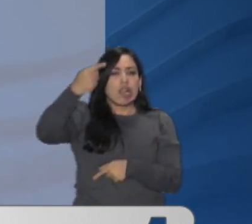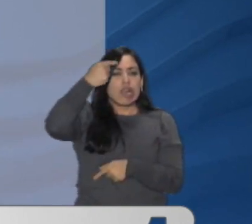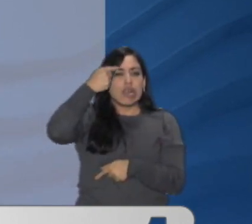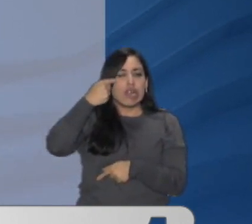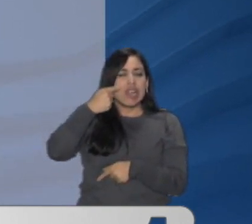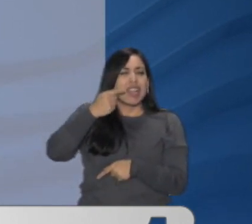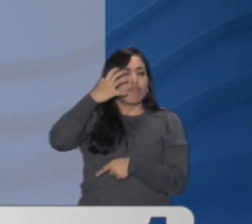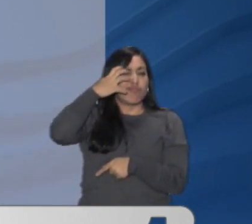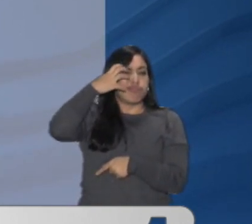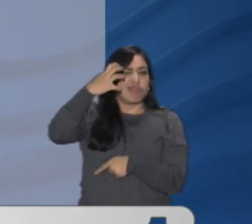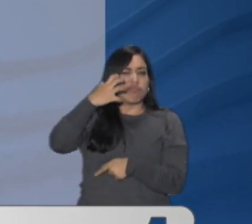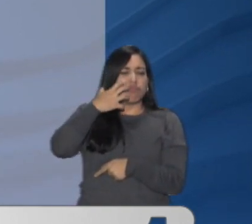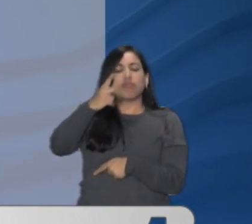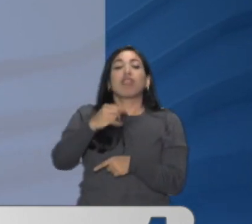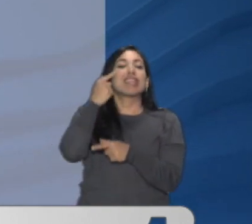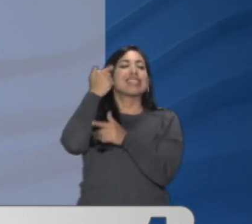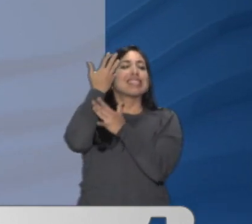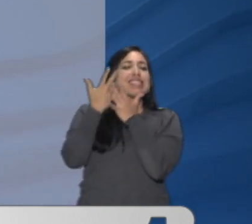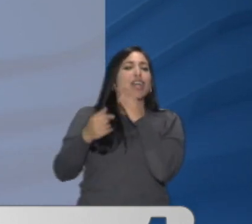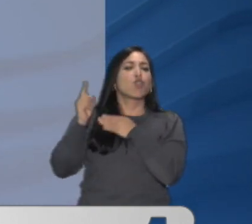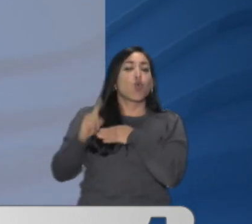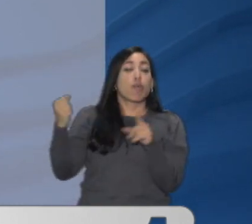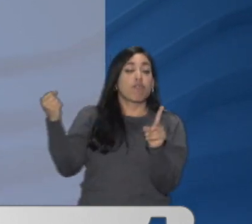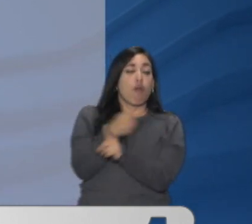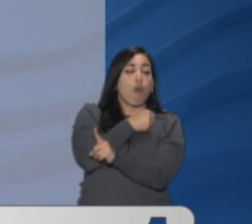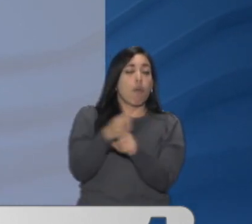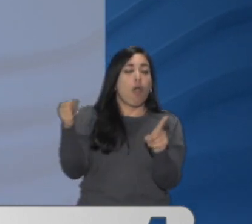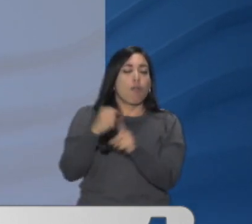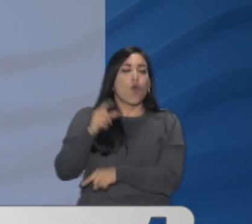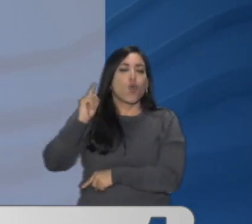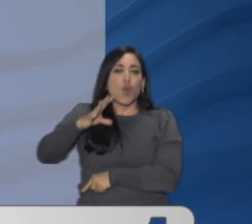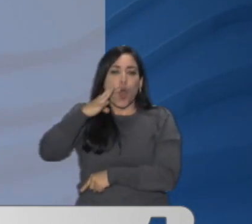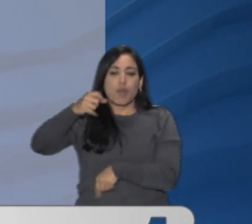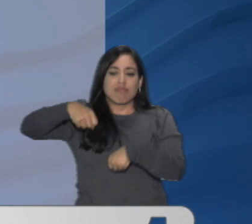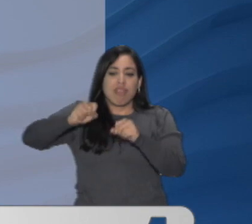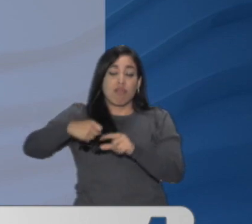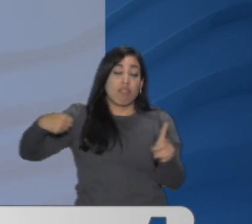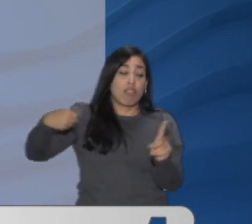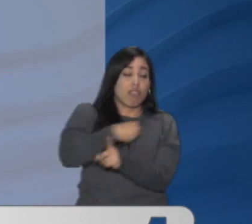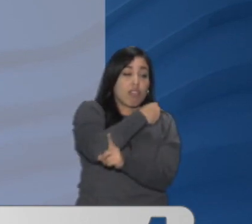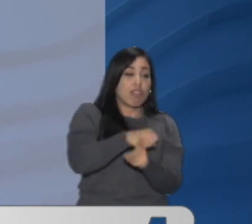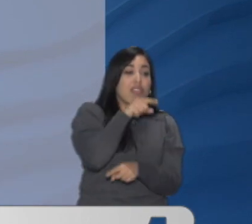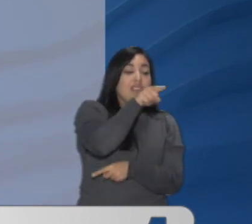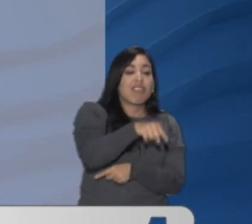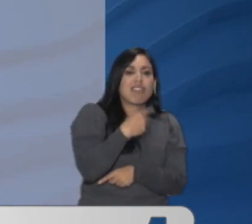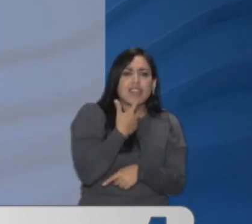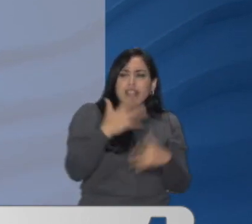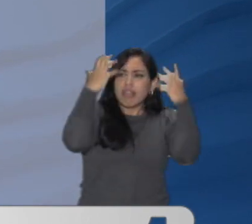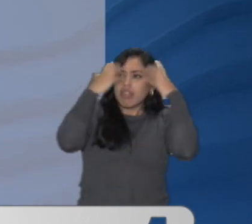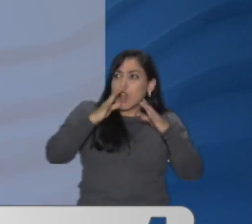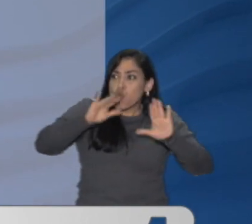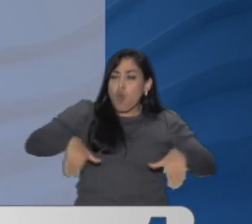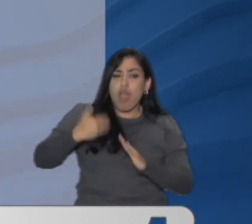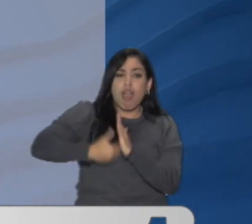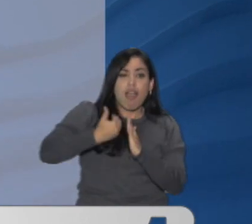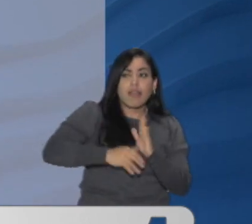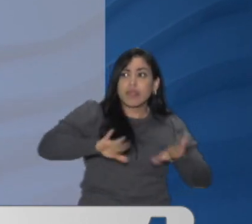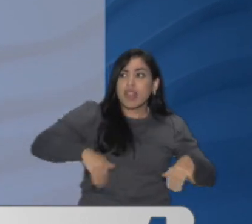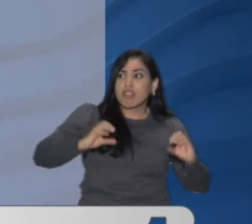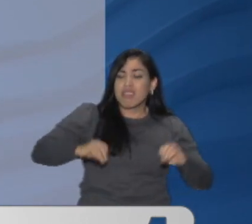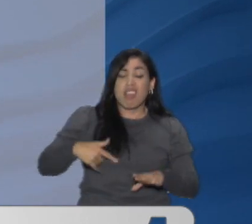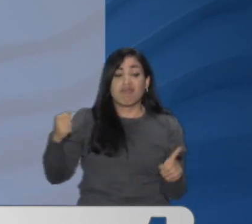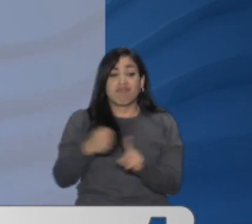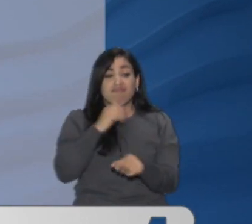su rostro hinchado y aún sangrando por los fuertes golpes que le dio un motociclista infractor que iba sin casco y sin documentos.